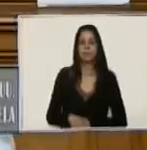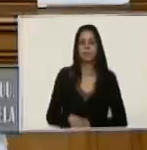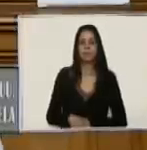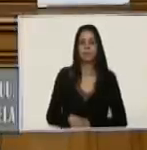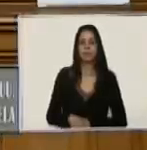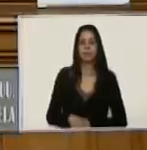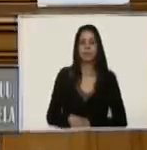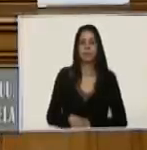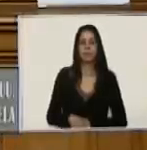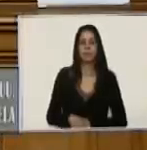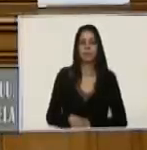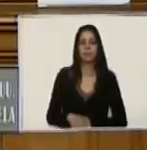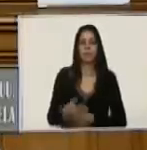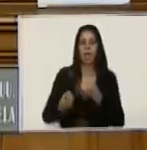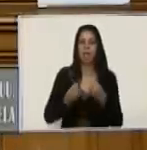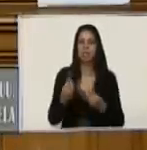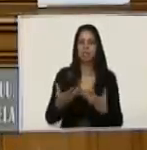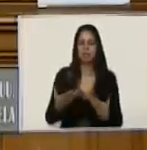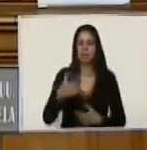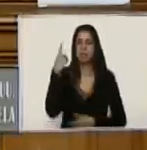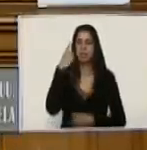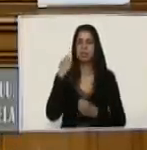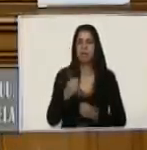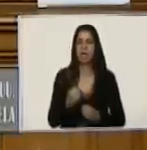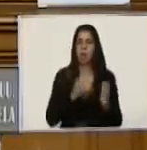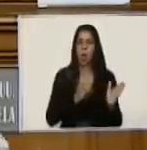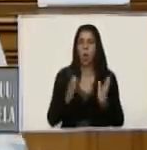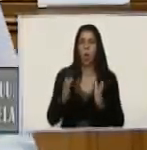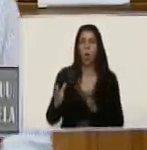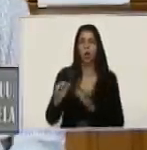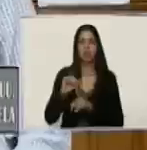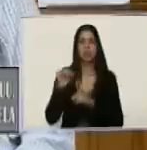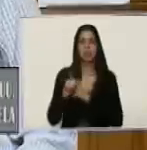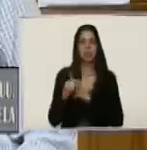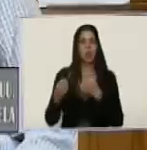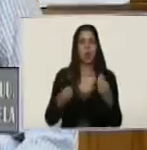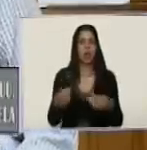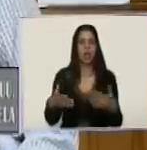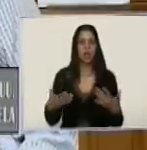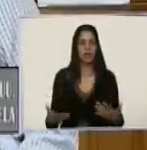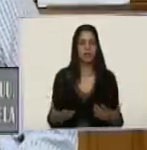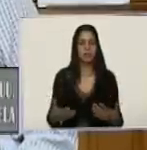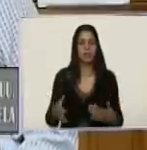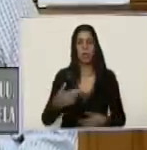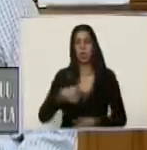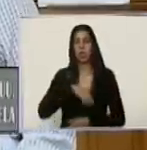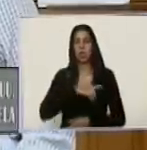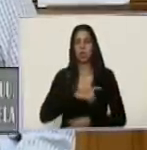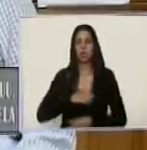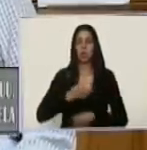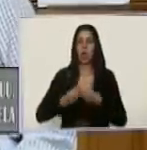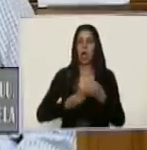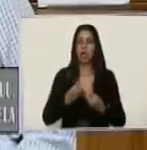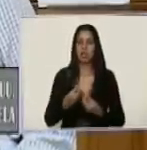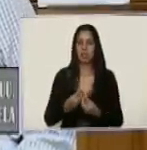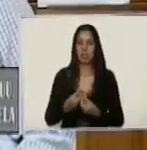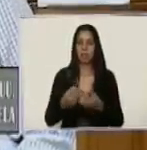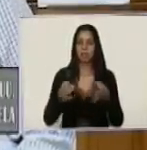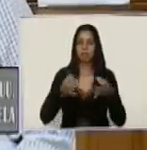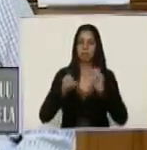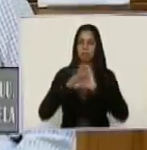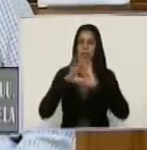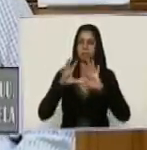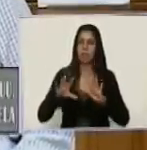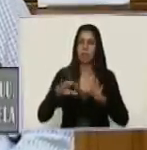pone seriedad, orden a esa situación, es desarrollar la concepción de